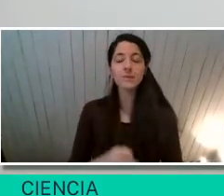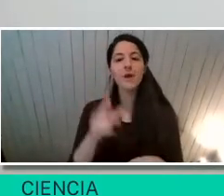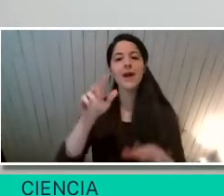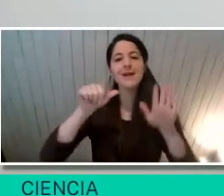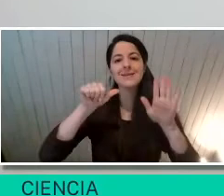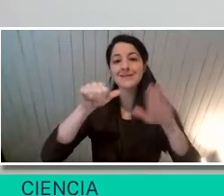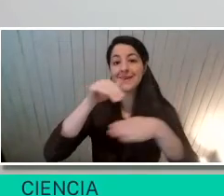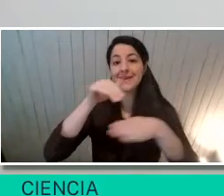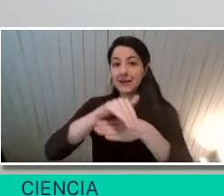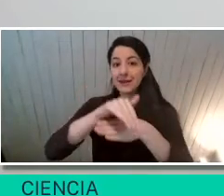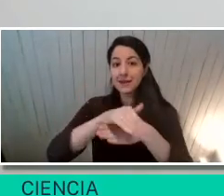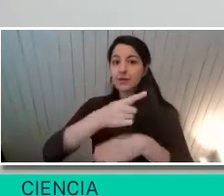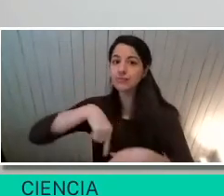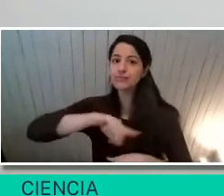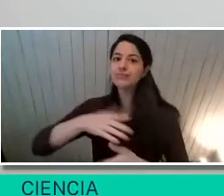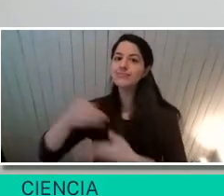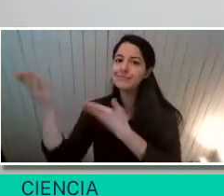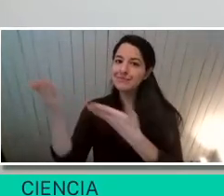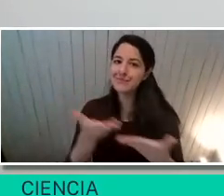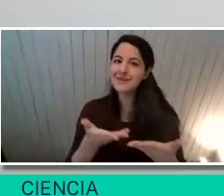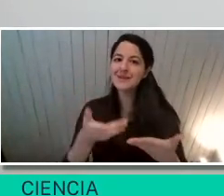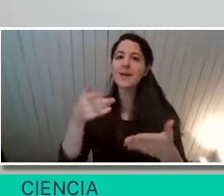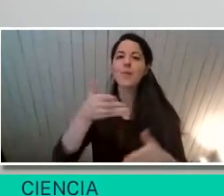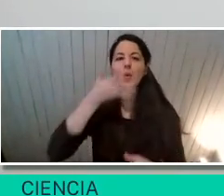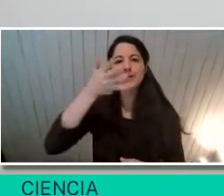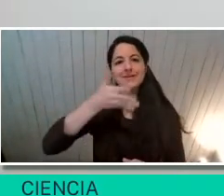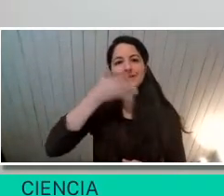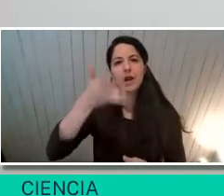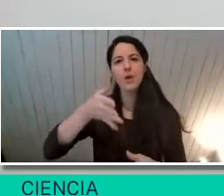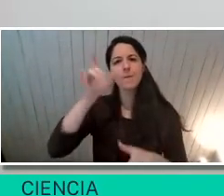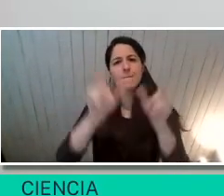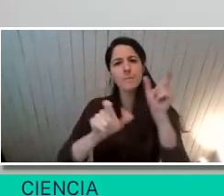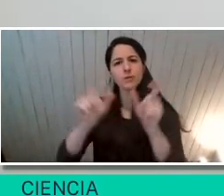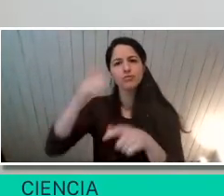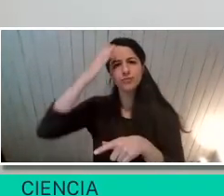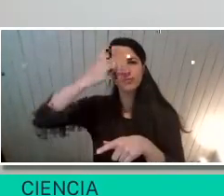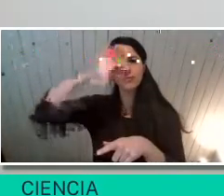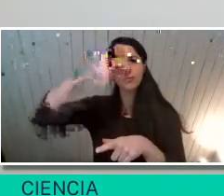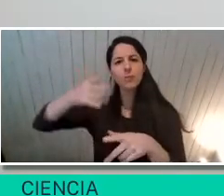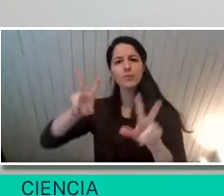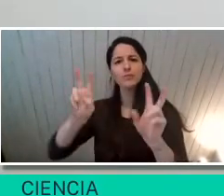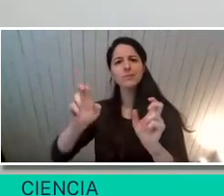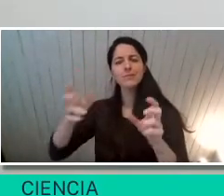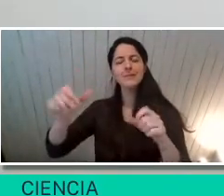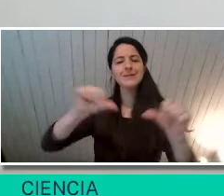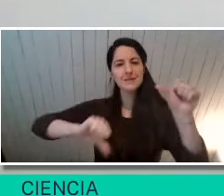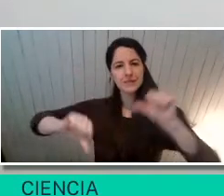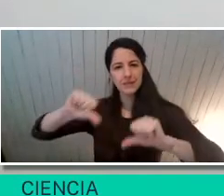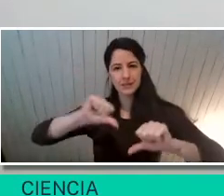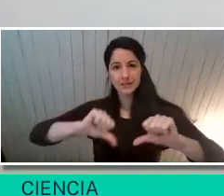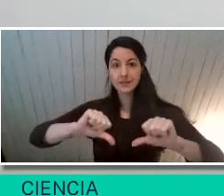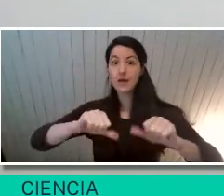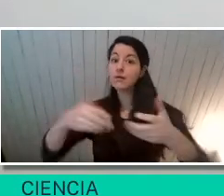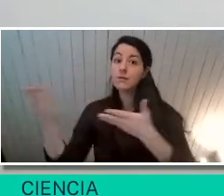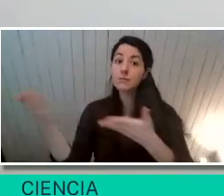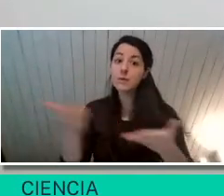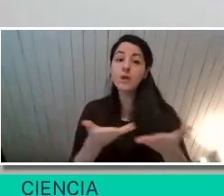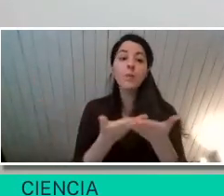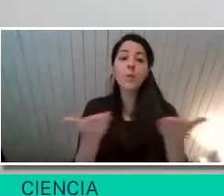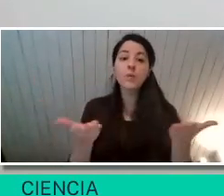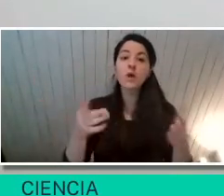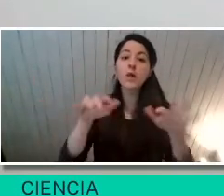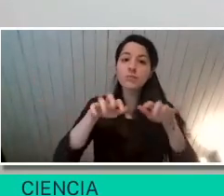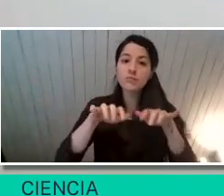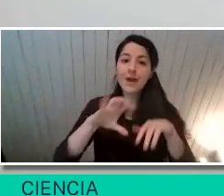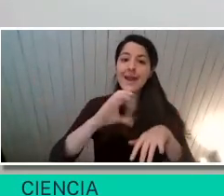una charla con destacadas personas de ciencia. Invitamos a que escriban y hagan preguntas en los comentarios de Facebook